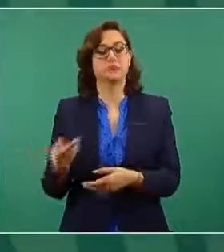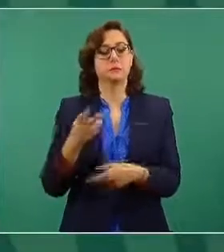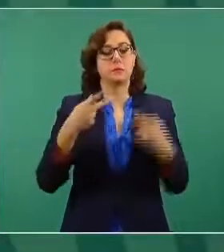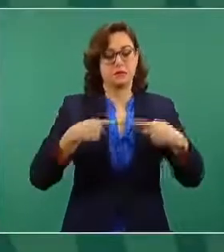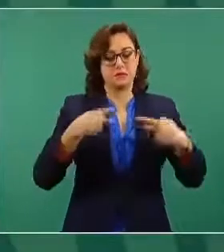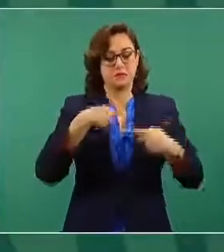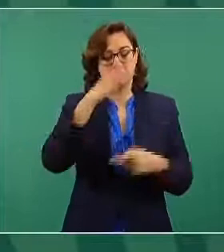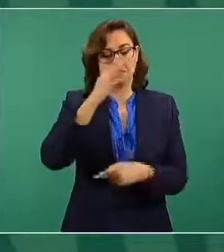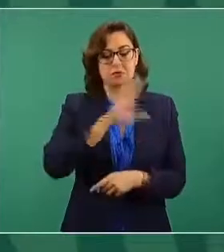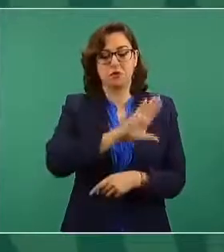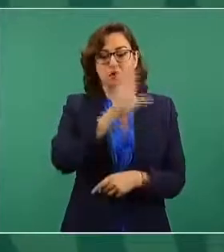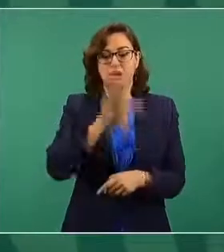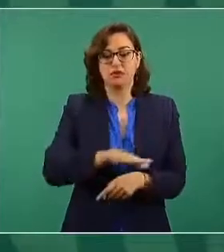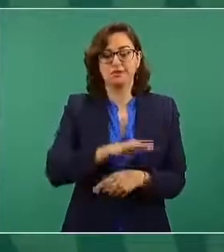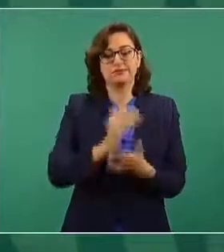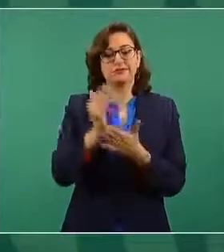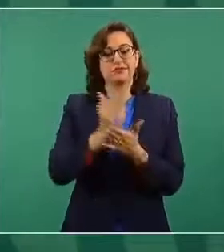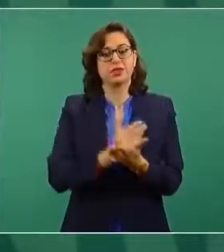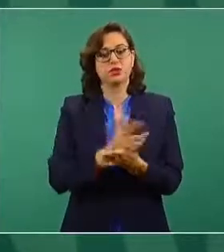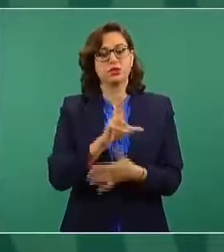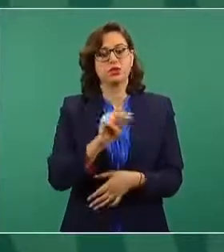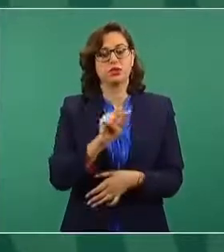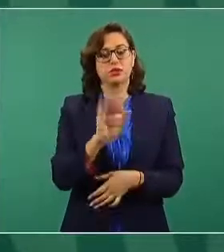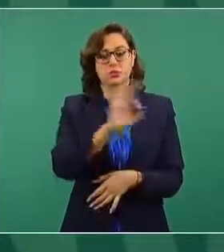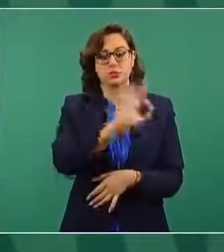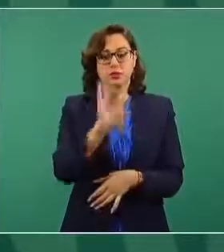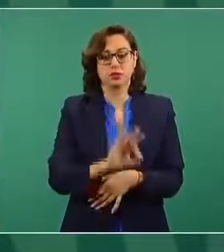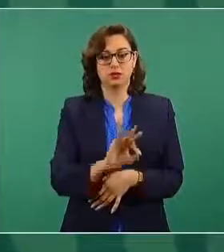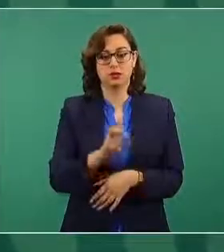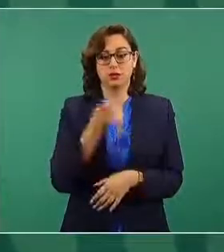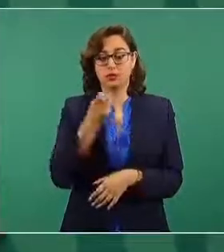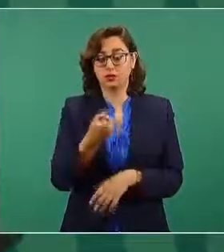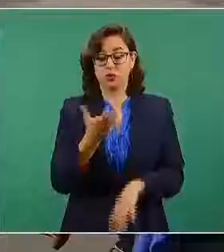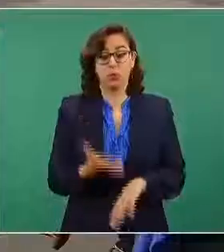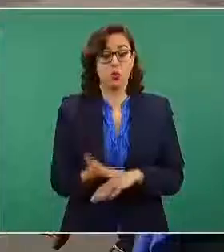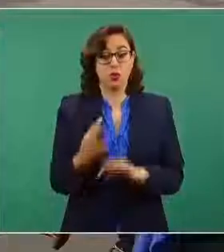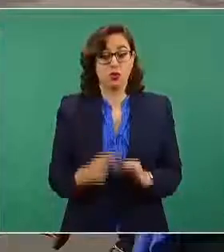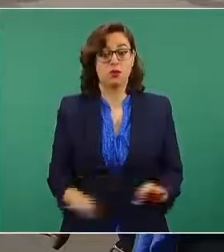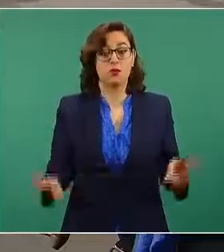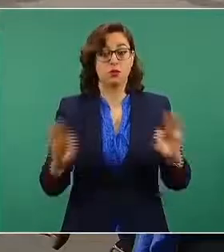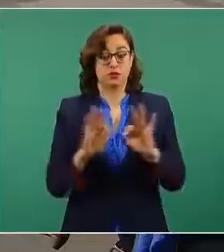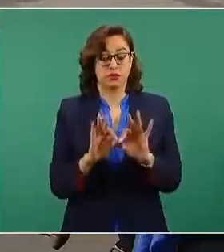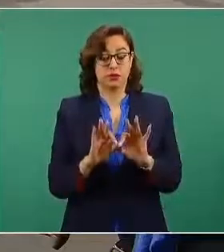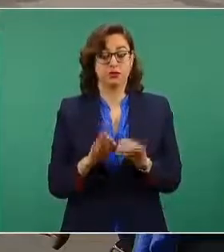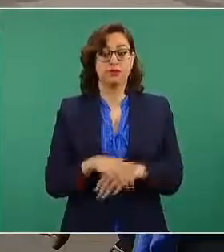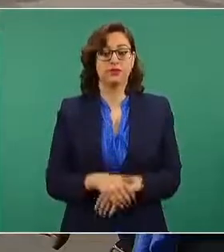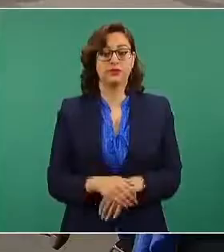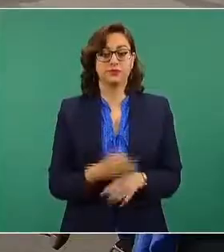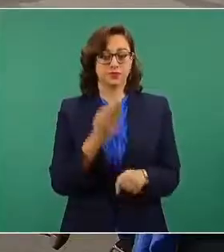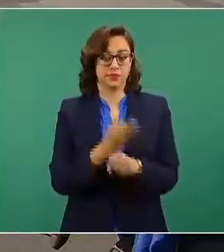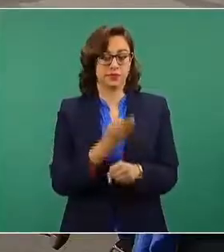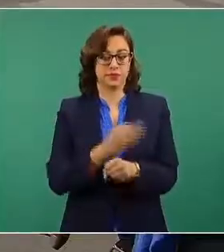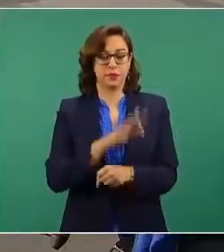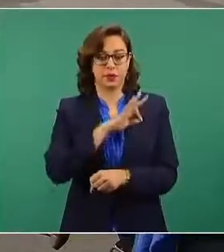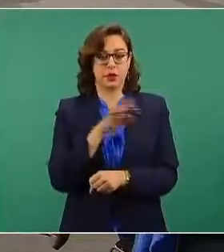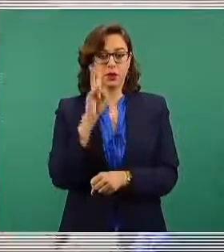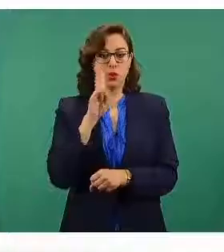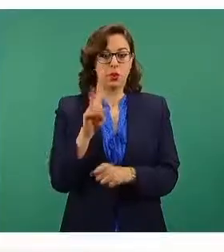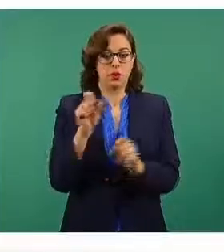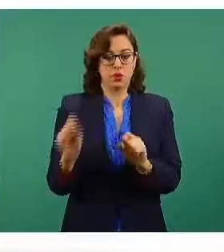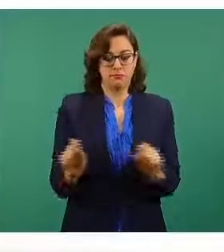esta ruta técnica del plan de vacunación. Y vemos en esta gráfica que presentamos también todos los días cómo